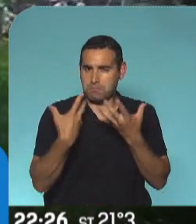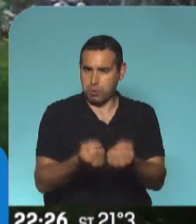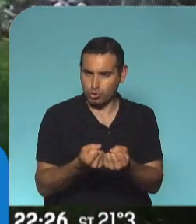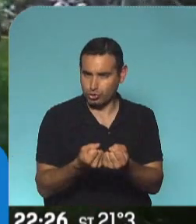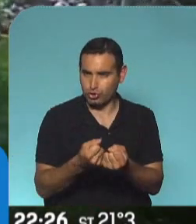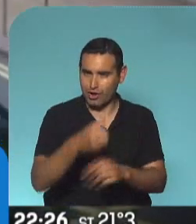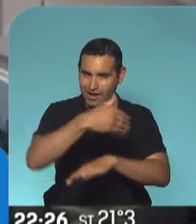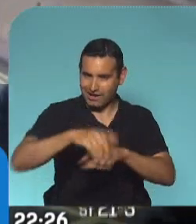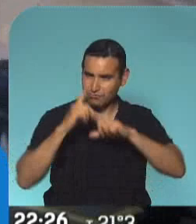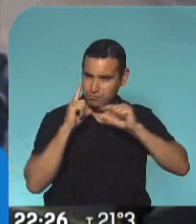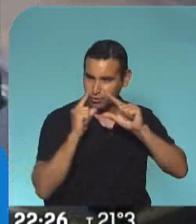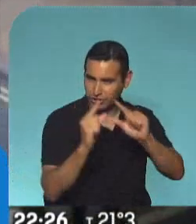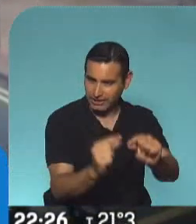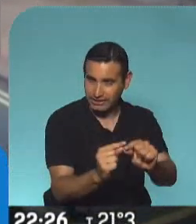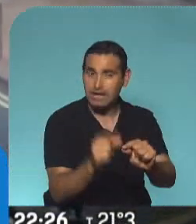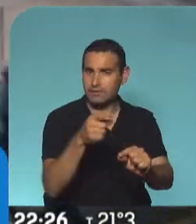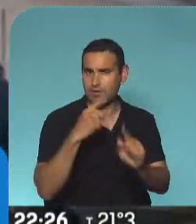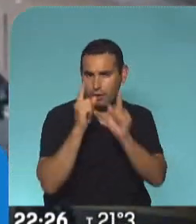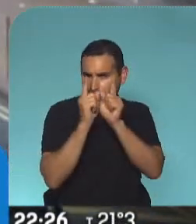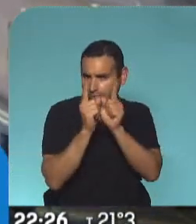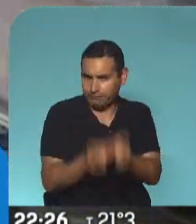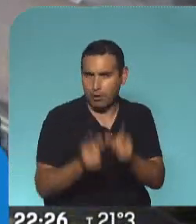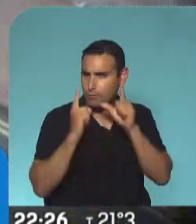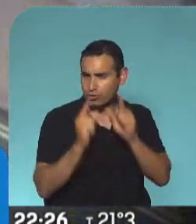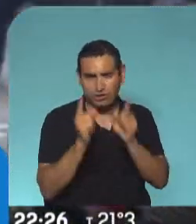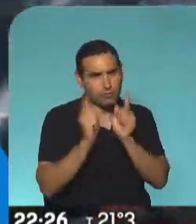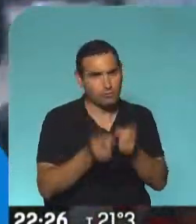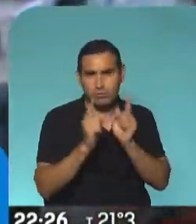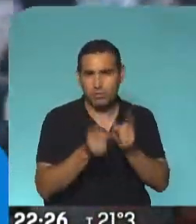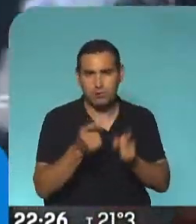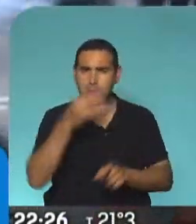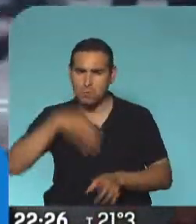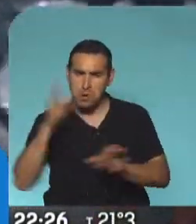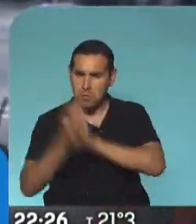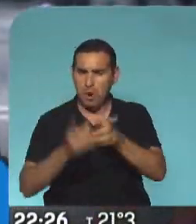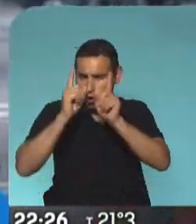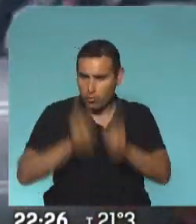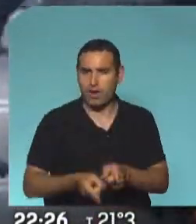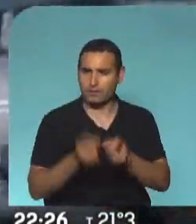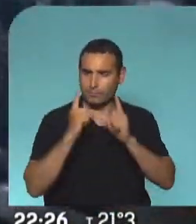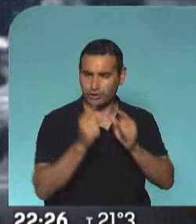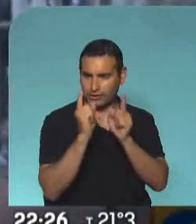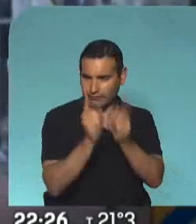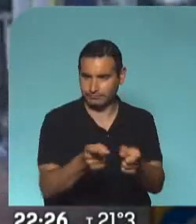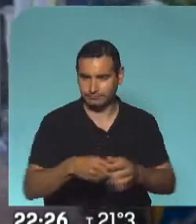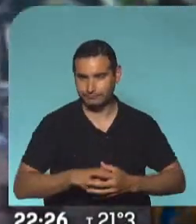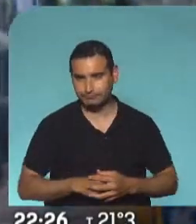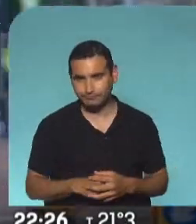de las calles y pretende sostenerlas en el tiempo a pesar de la represión estatal.